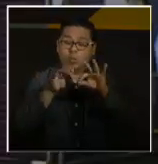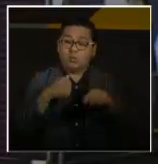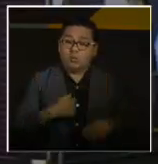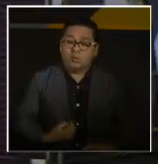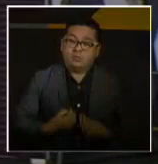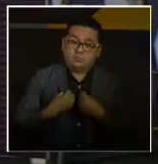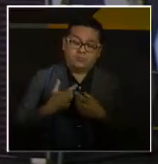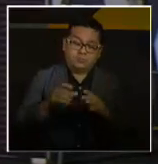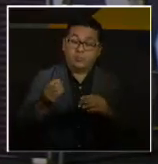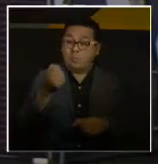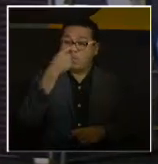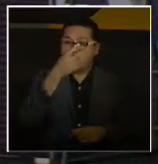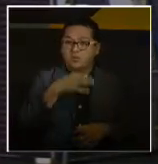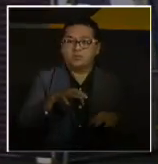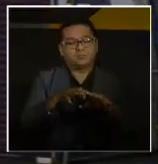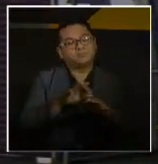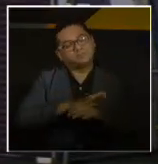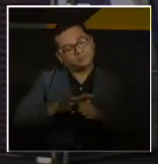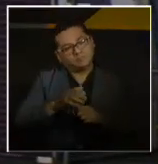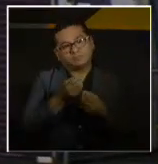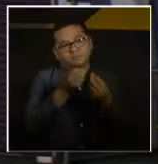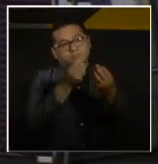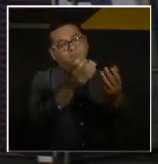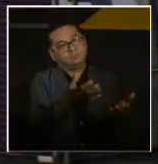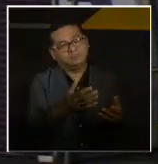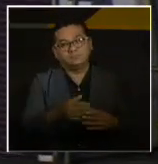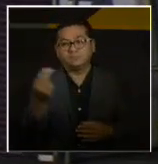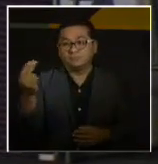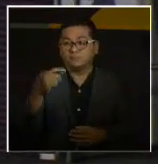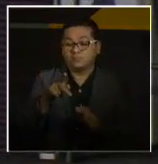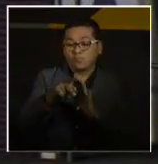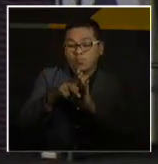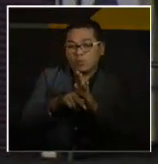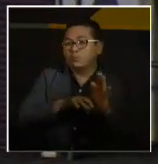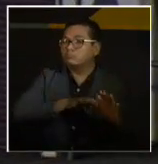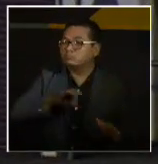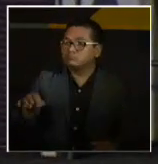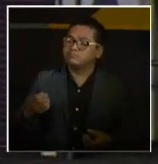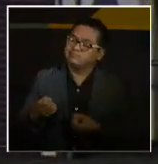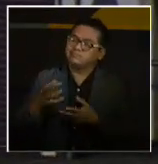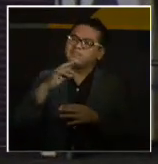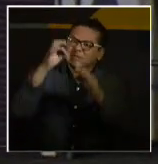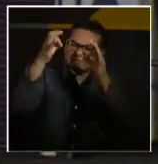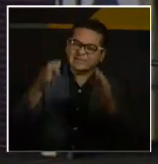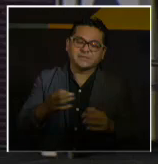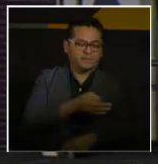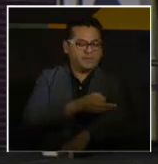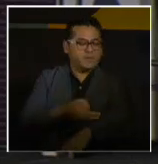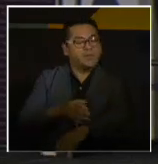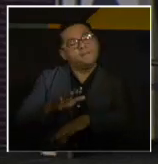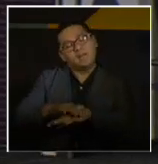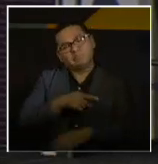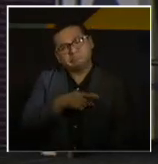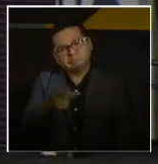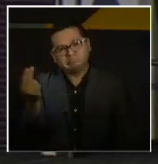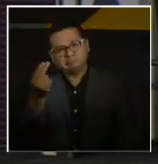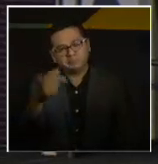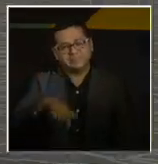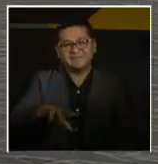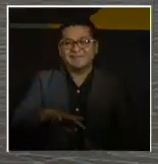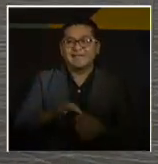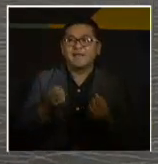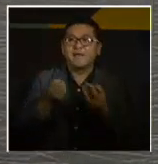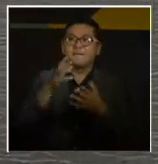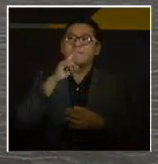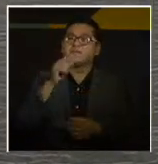cantidad de medicamento es la suficiente y con este proyecto poder dar garantías a las familias que más lo necesitan de que